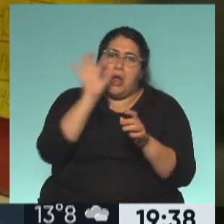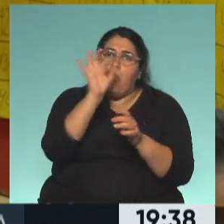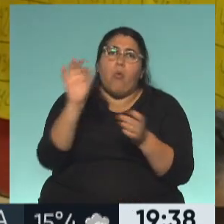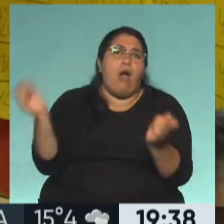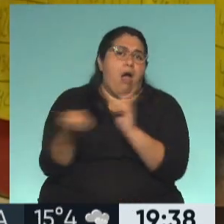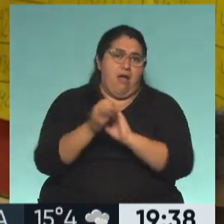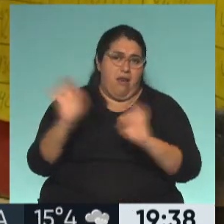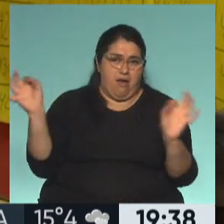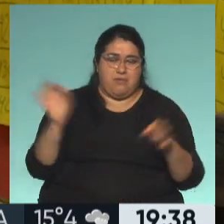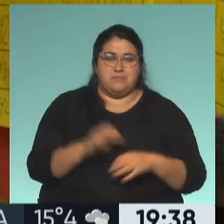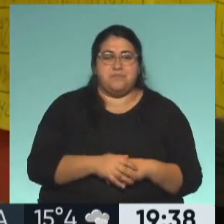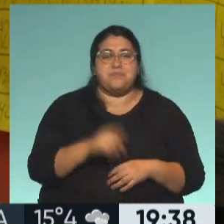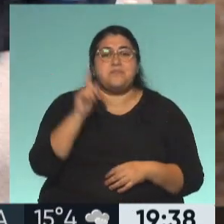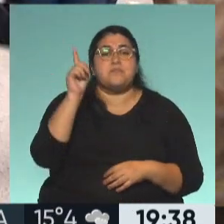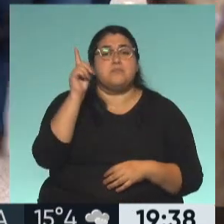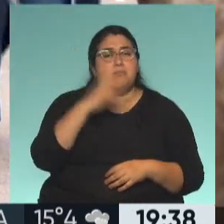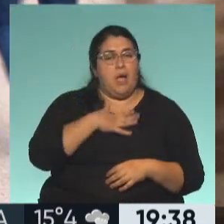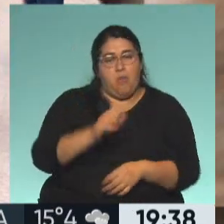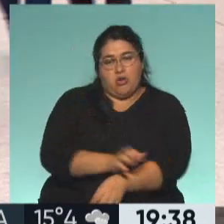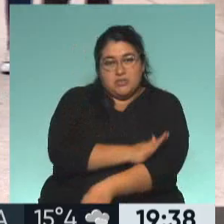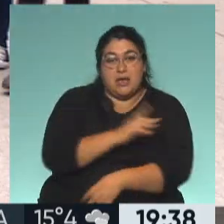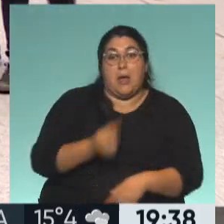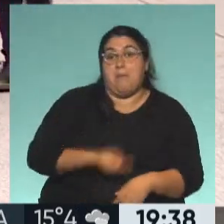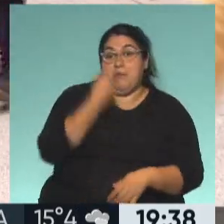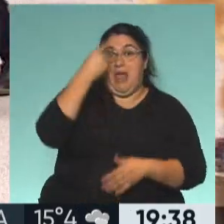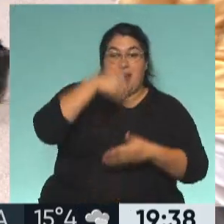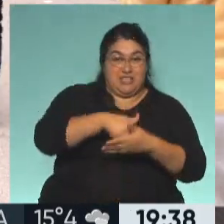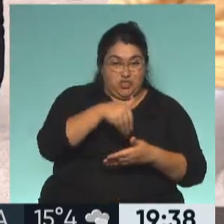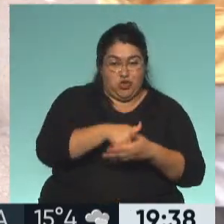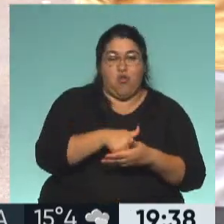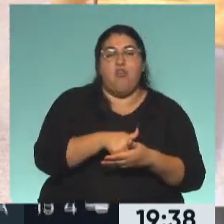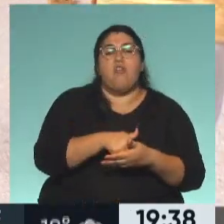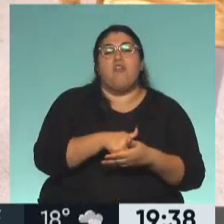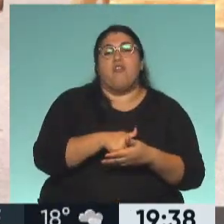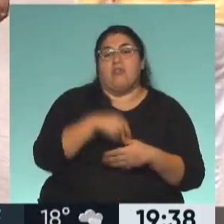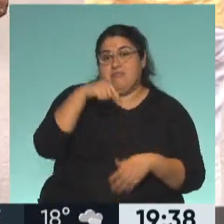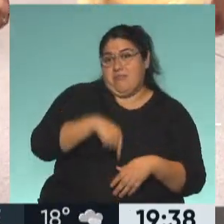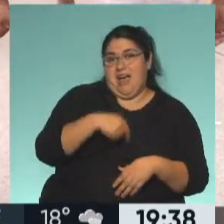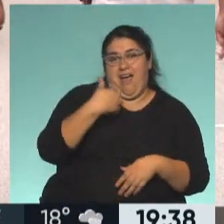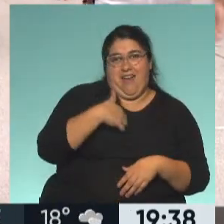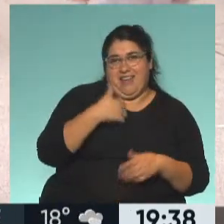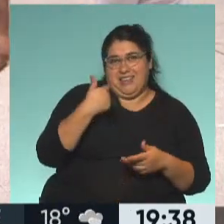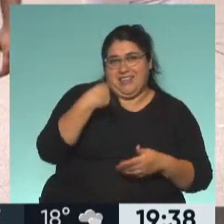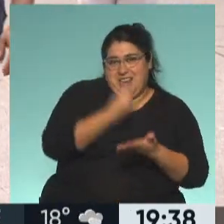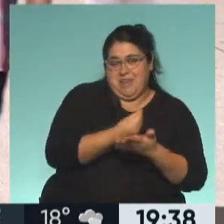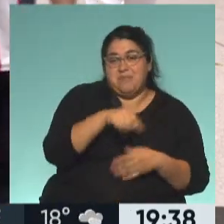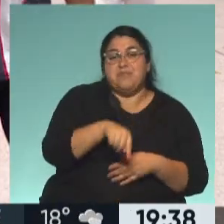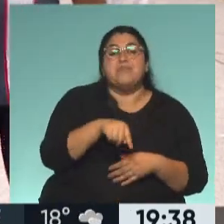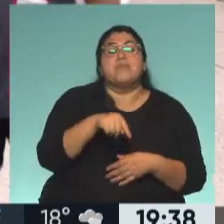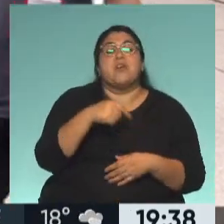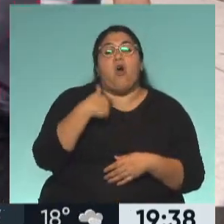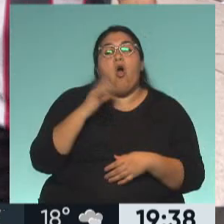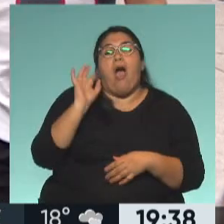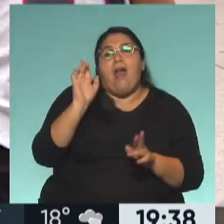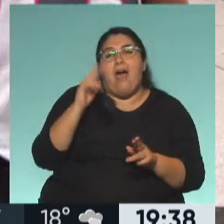el país. Muy emocionado, muy bien. De hecho, es mi primera elección y es mi primera elección en el exterior encima. Así que espero contribuir con mi granito de arena